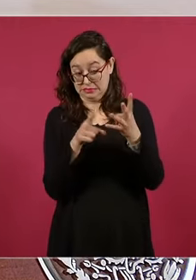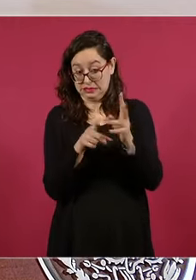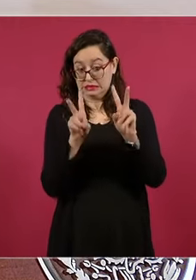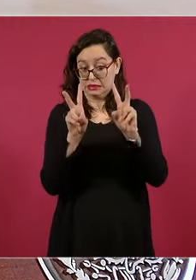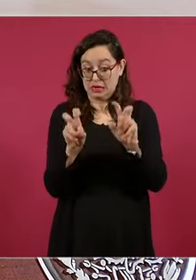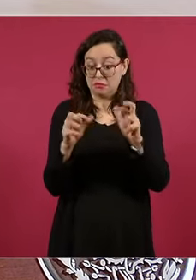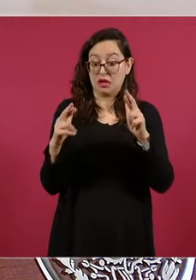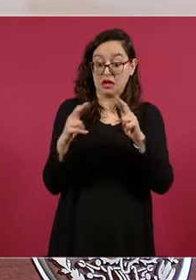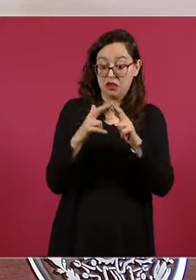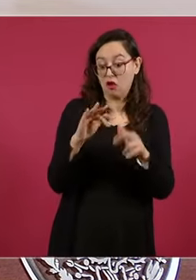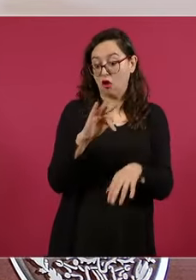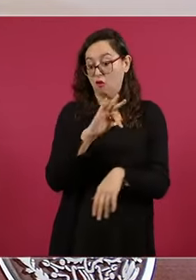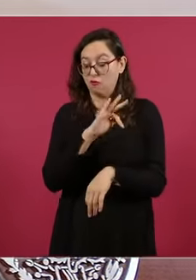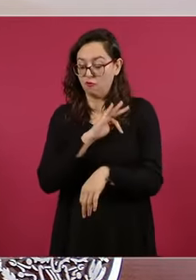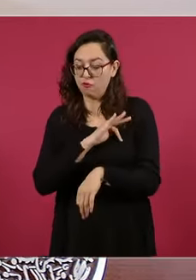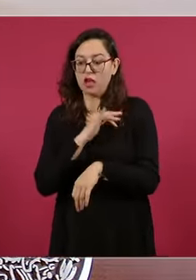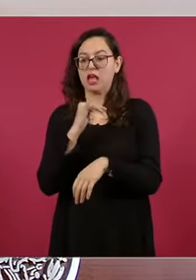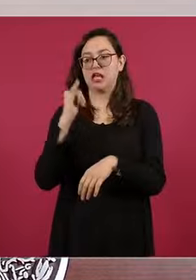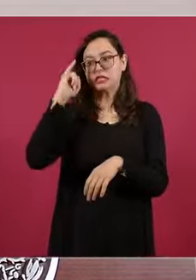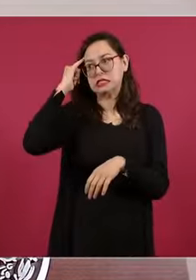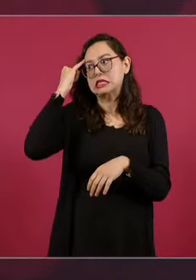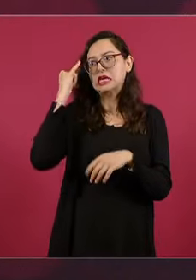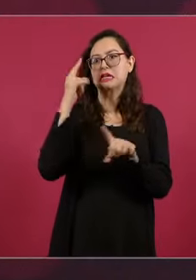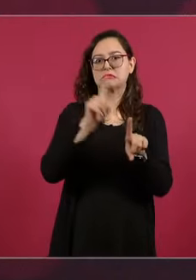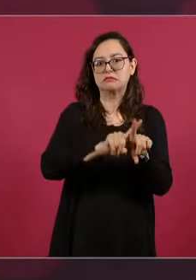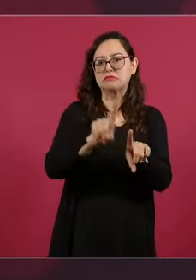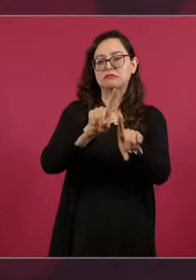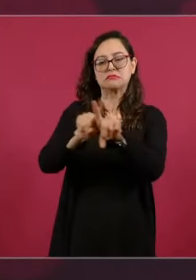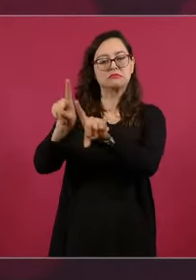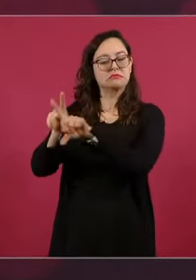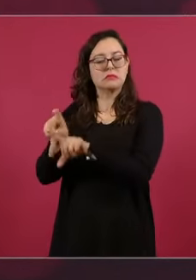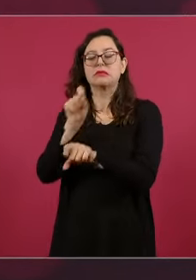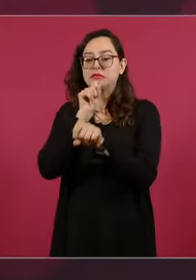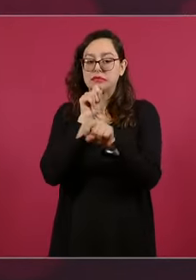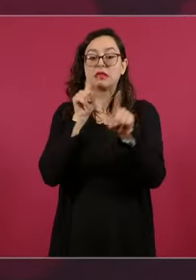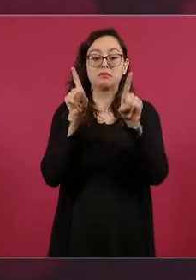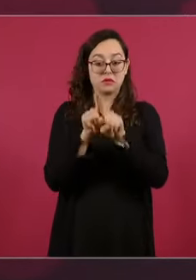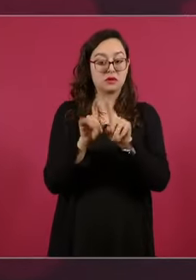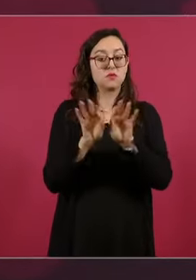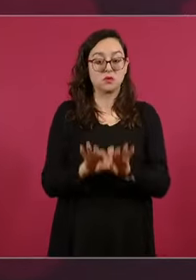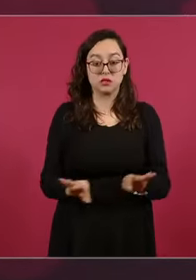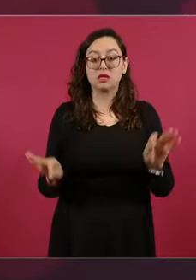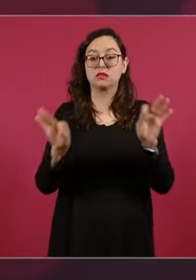en Oaxaca, en varias partes, la Mixteca,